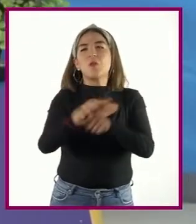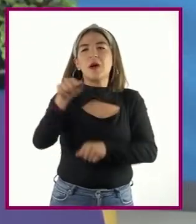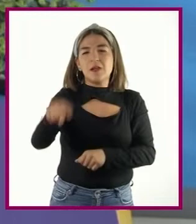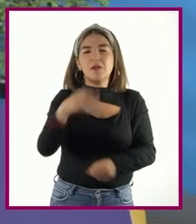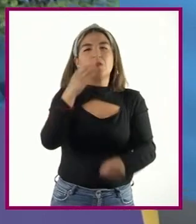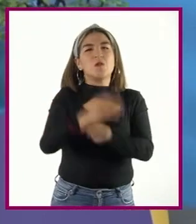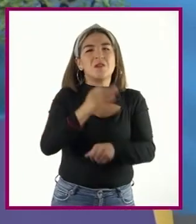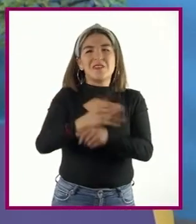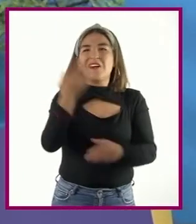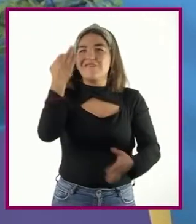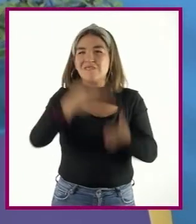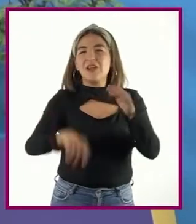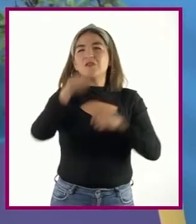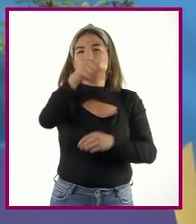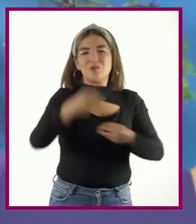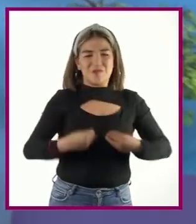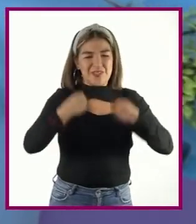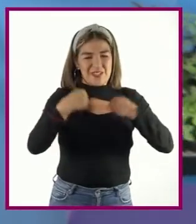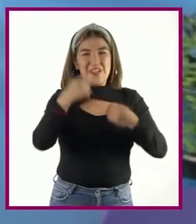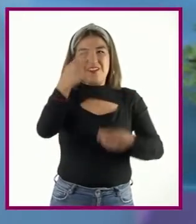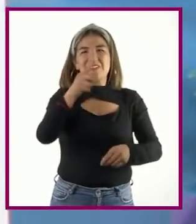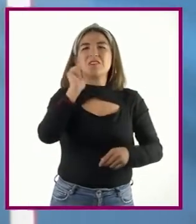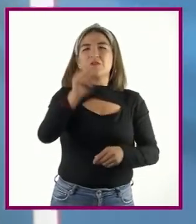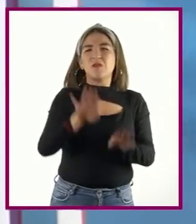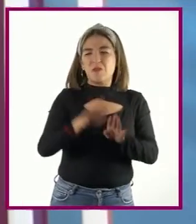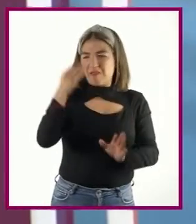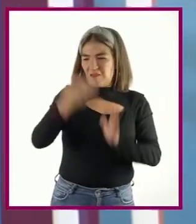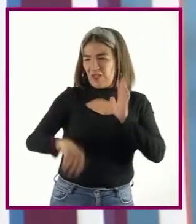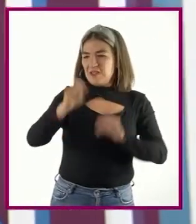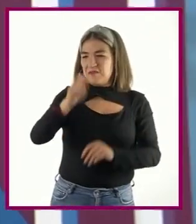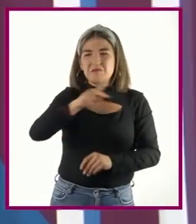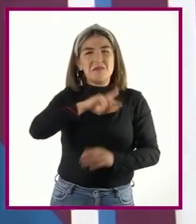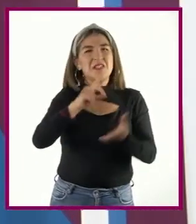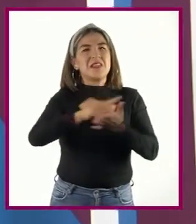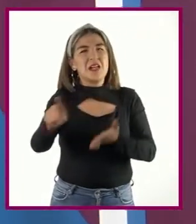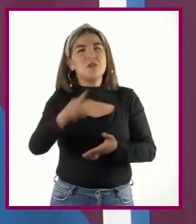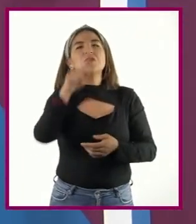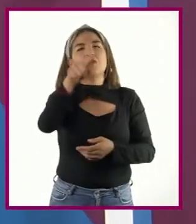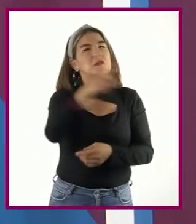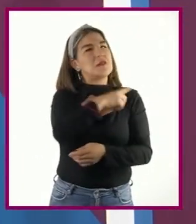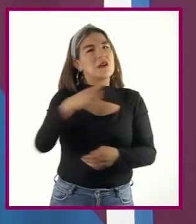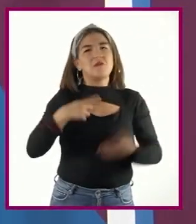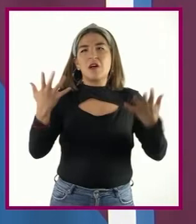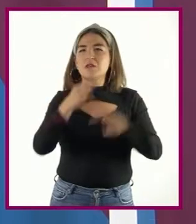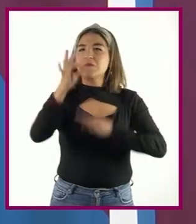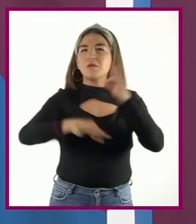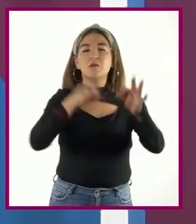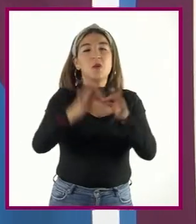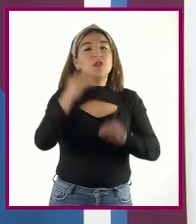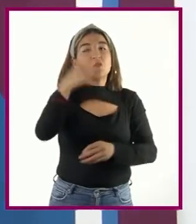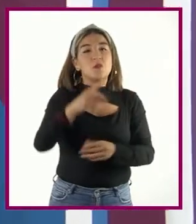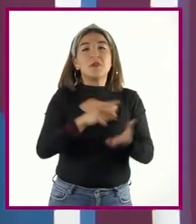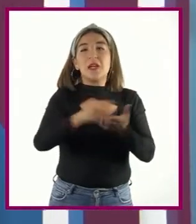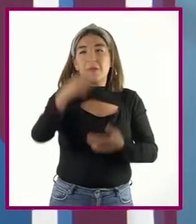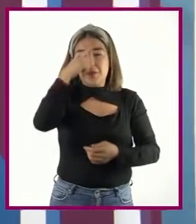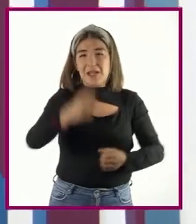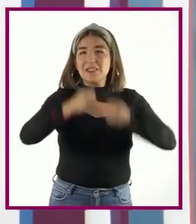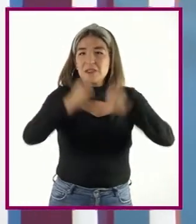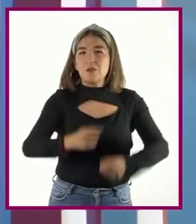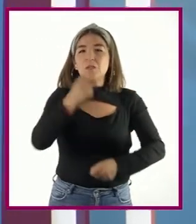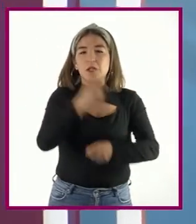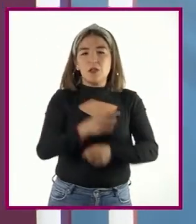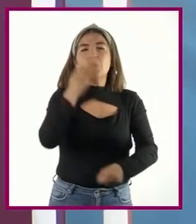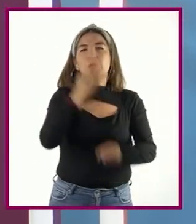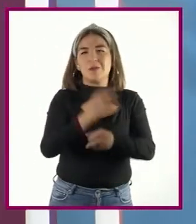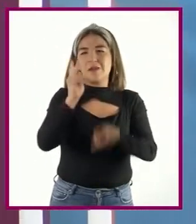ven vulnerados en su vida cotidiana, porque todos ellos contribuyen a que se cumpla su derecho a la seguridad, como